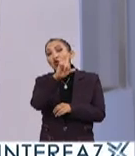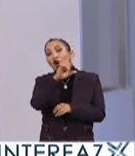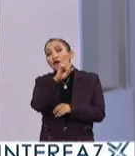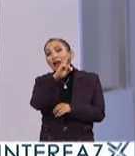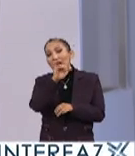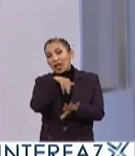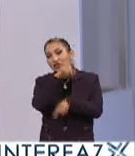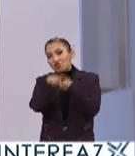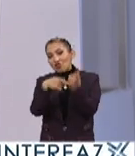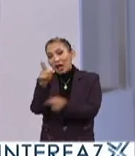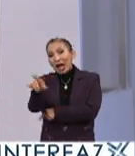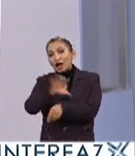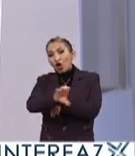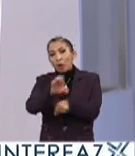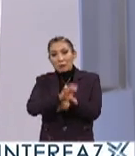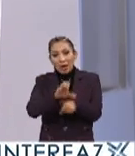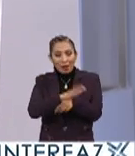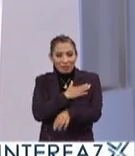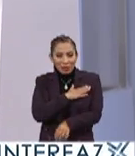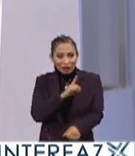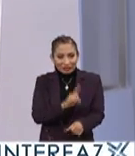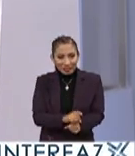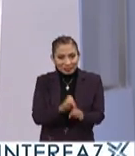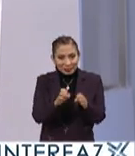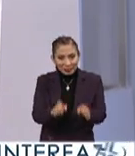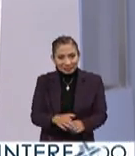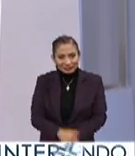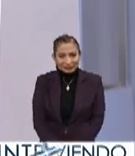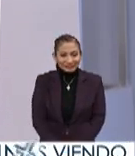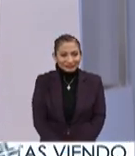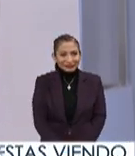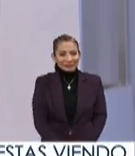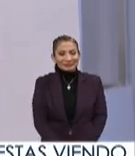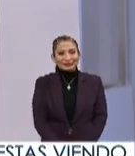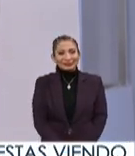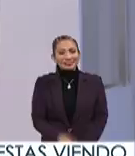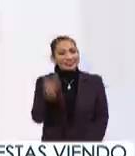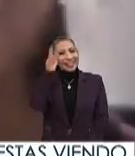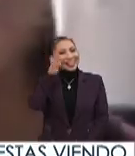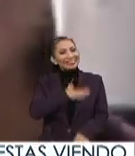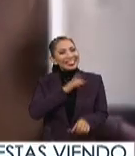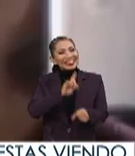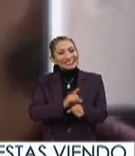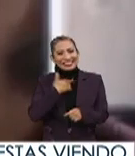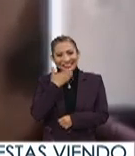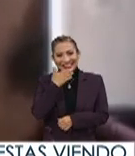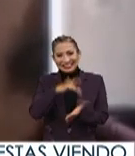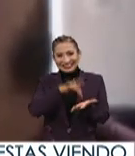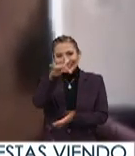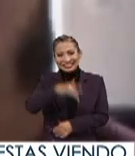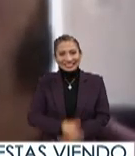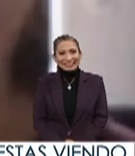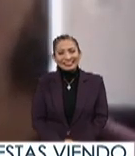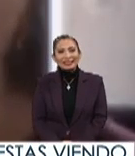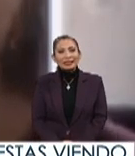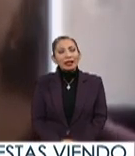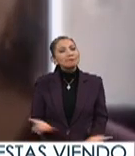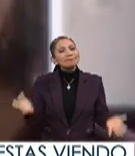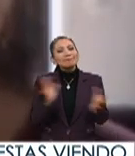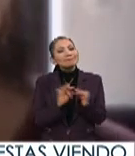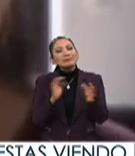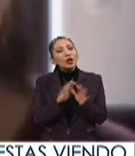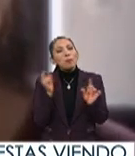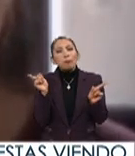estancia académica en Colombia. Muy buenos días, ¿cómo estás? Hola, muy buenos días, muy bien, gracias. Pues